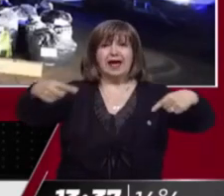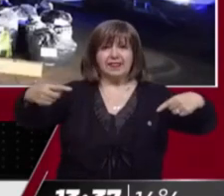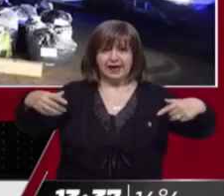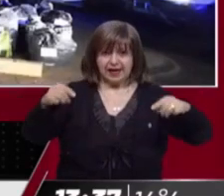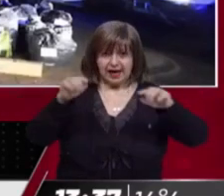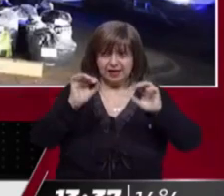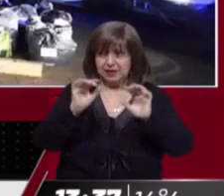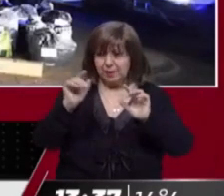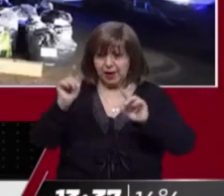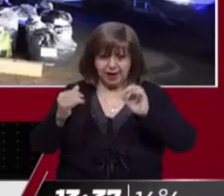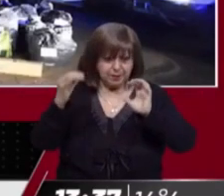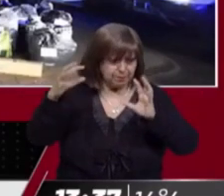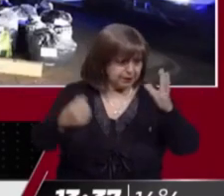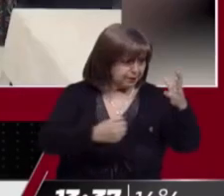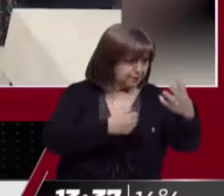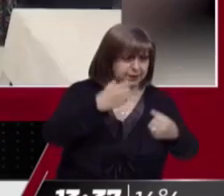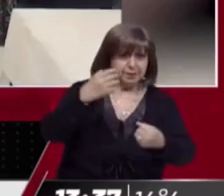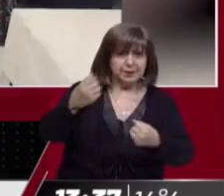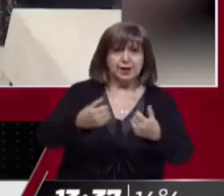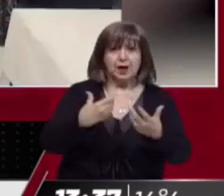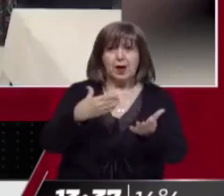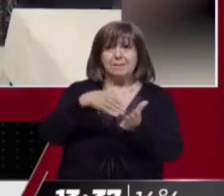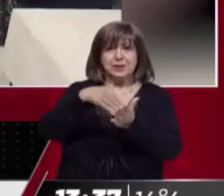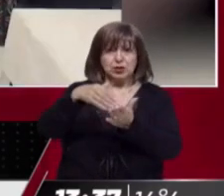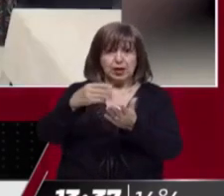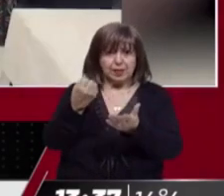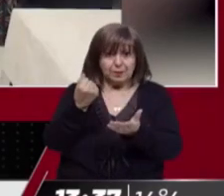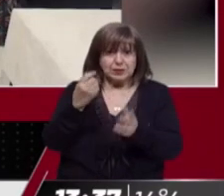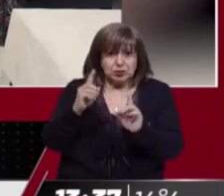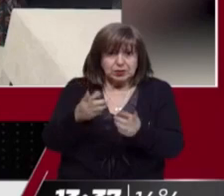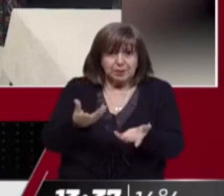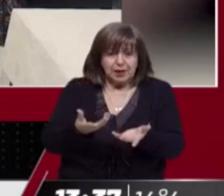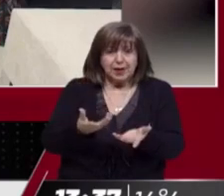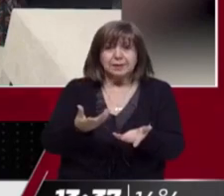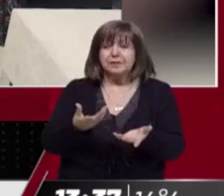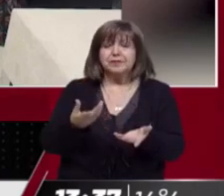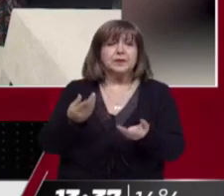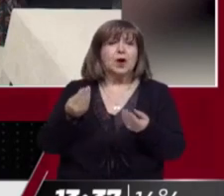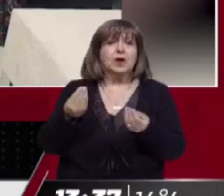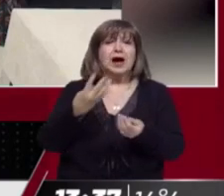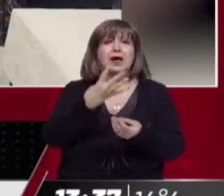más fuerte también, que se estudia o se están realizando las pericias correspondientes sobre